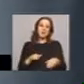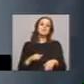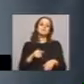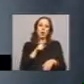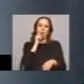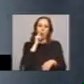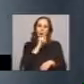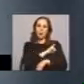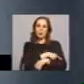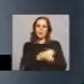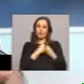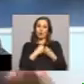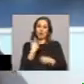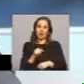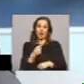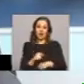sería